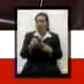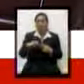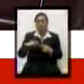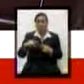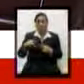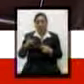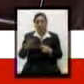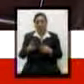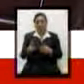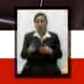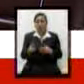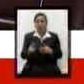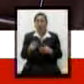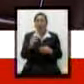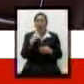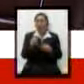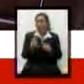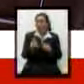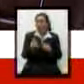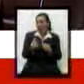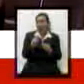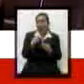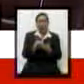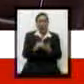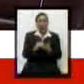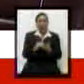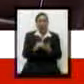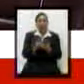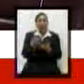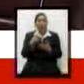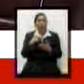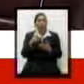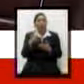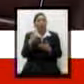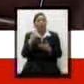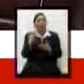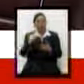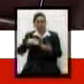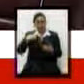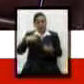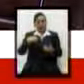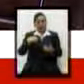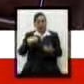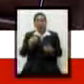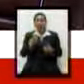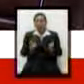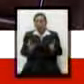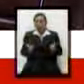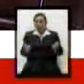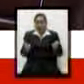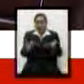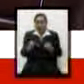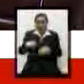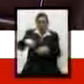Moquegua, el olivo, la cochinilla, la uva Red Globe, los damascos, el aceite de oliva, los moluscos y las conservas de